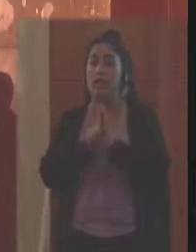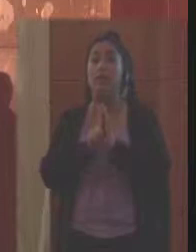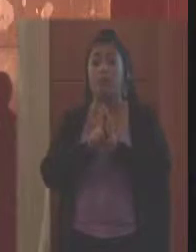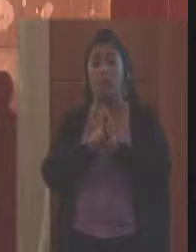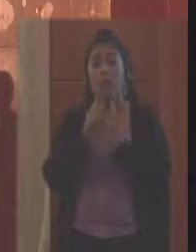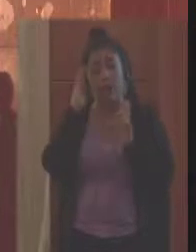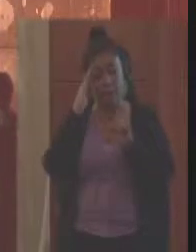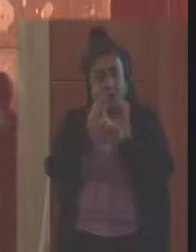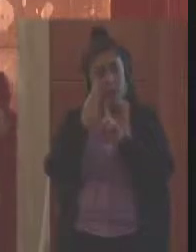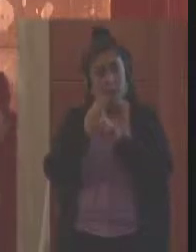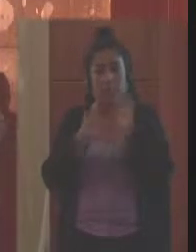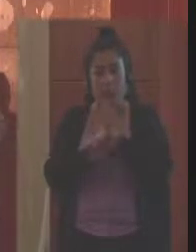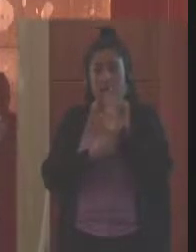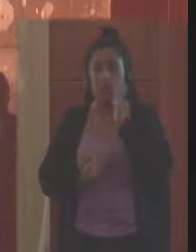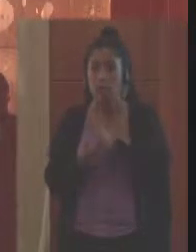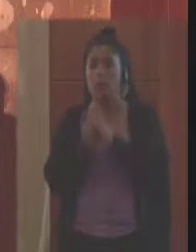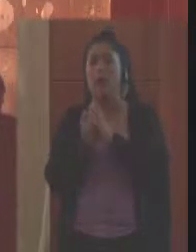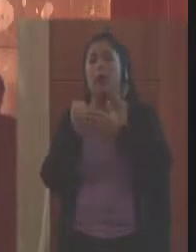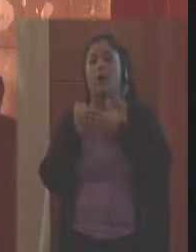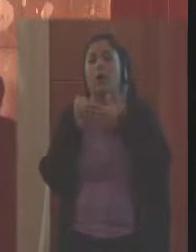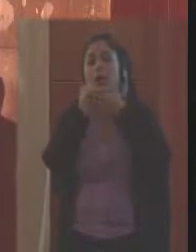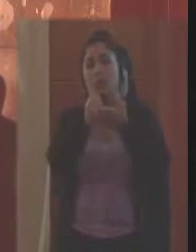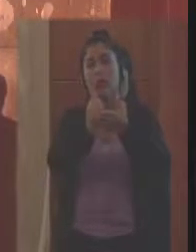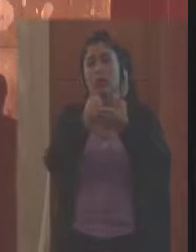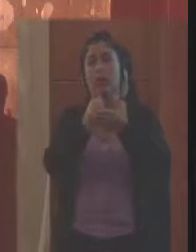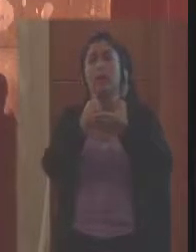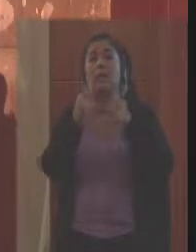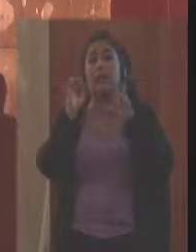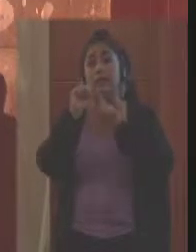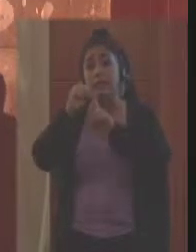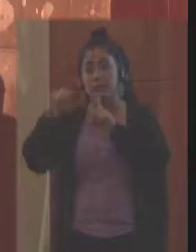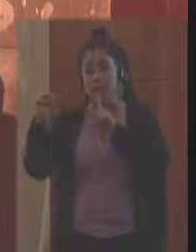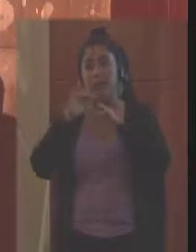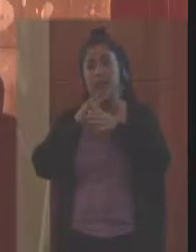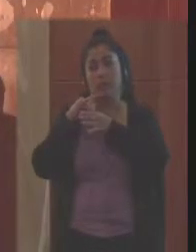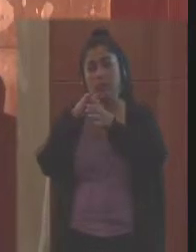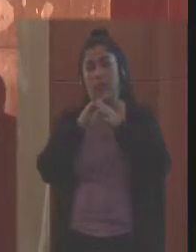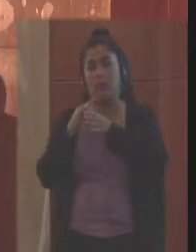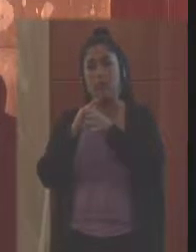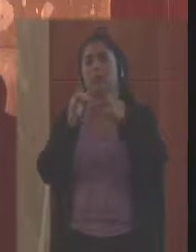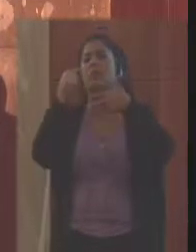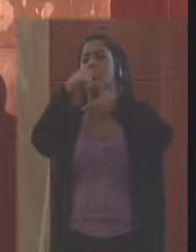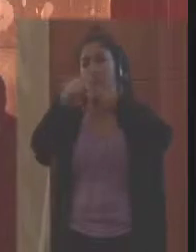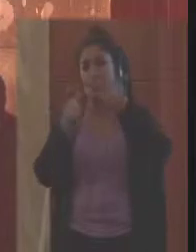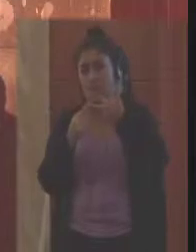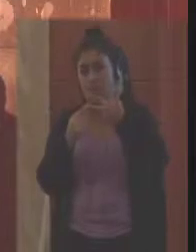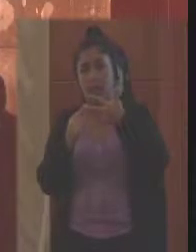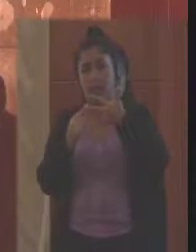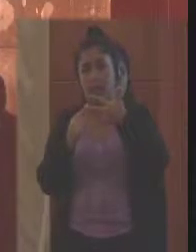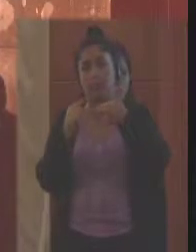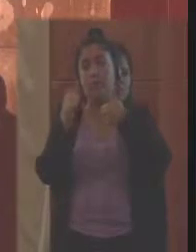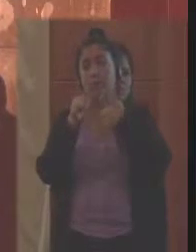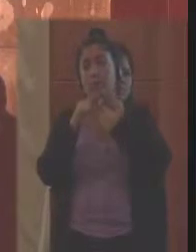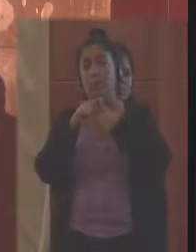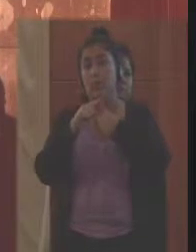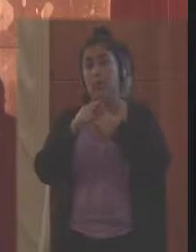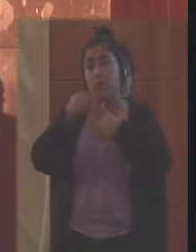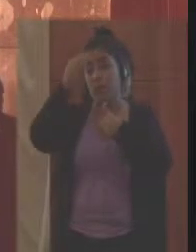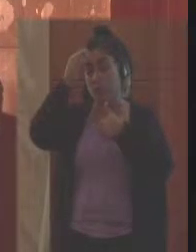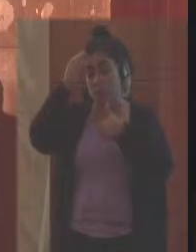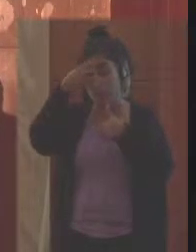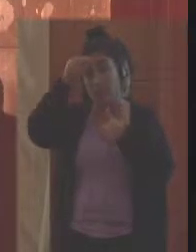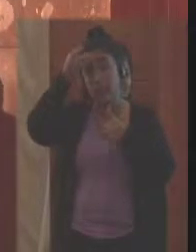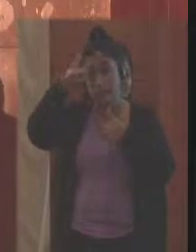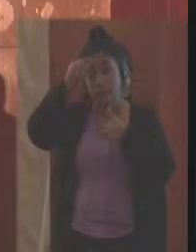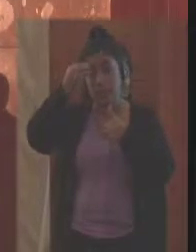que adopta una política integral de gestión de riesgos que se basa en 3 elementos fundamentales: los procesos de conocimiento del